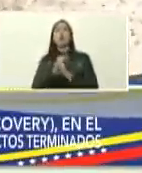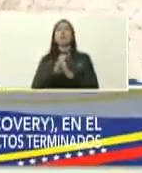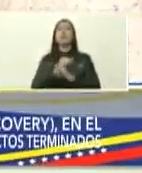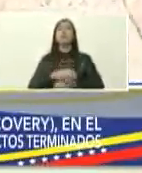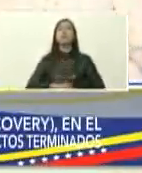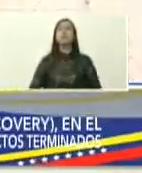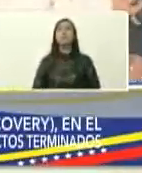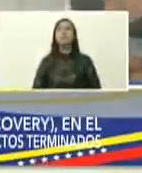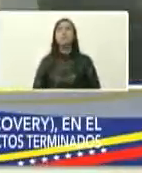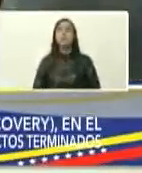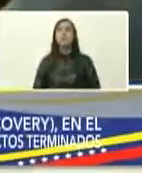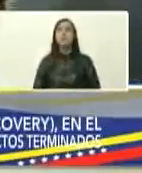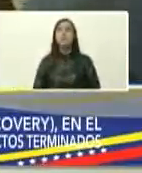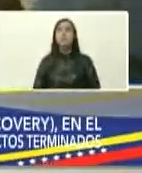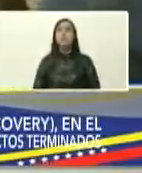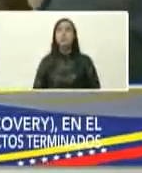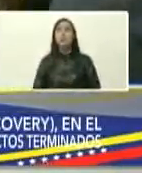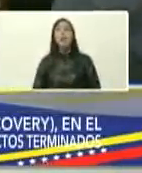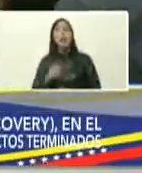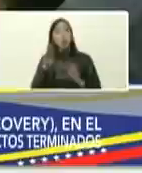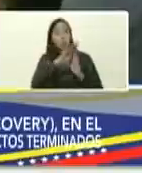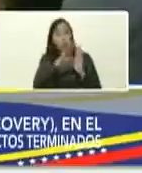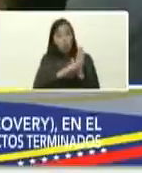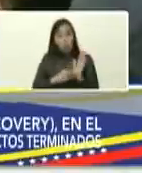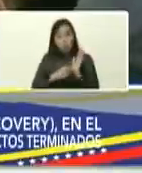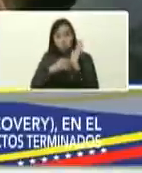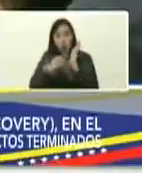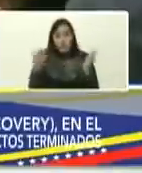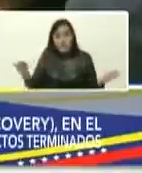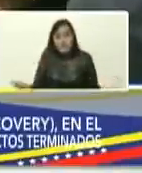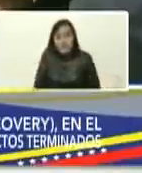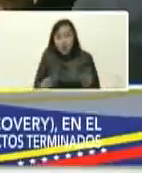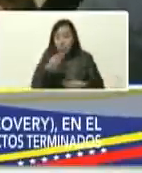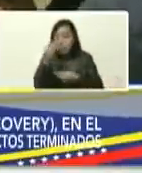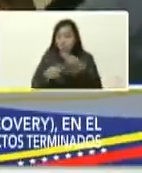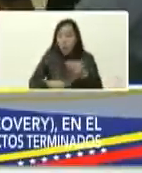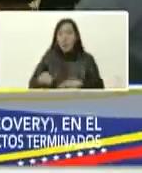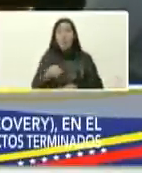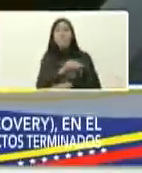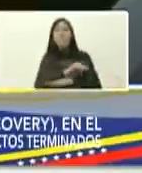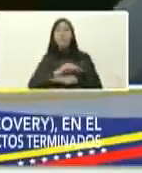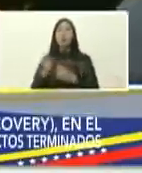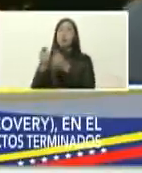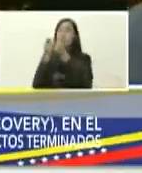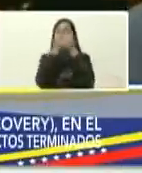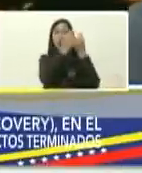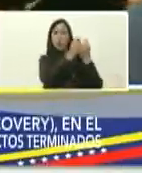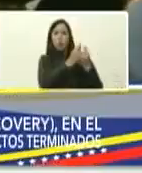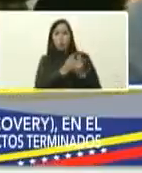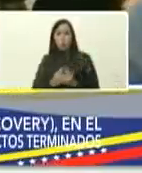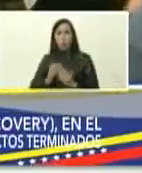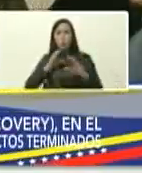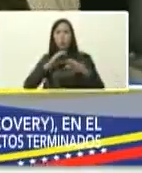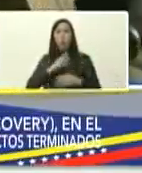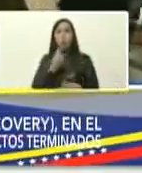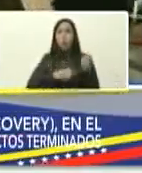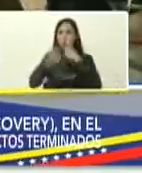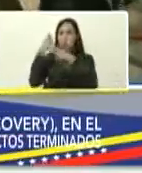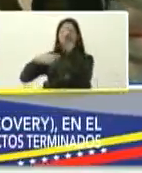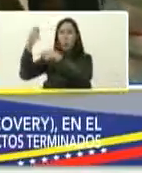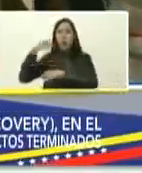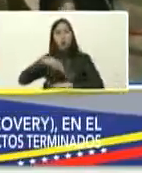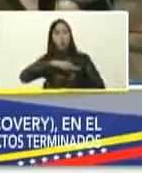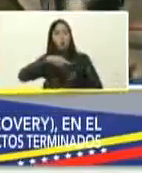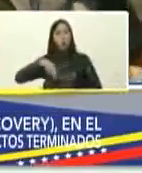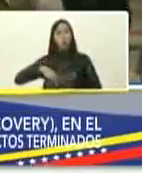presidente, como parte de las políticas que se vienen impulsando desde el Ministerio de Economía, Finanzas y Comercio Exterior, aquí vemos